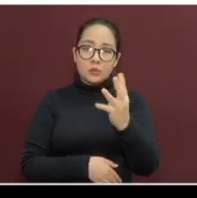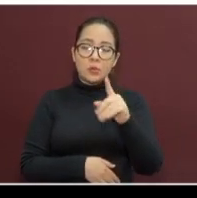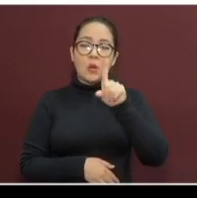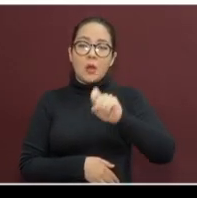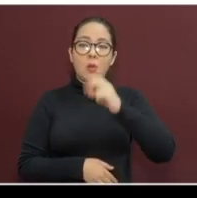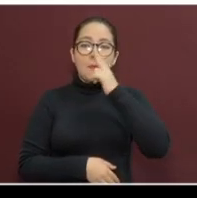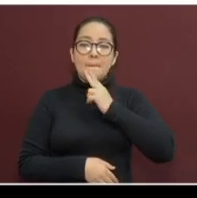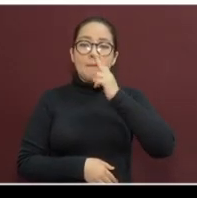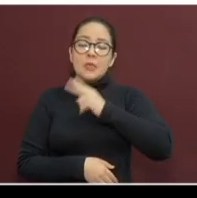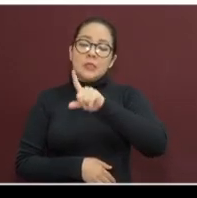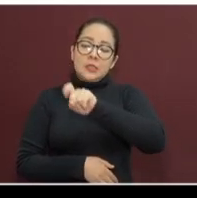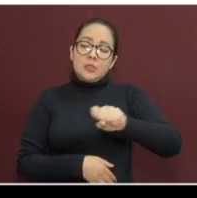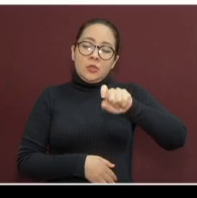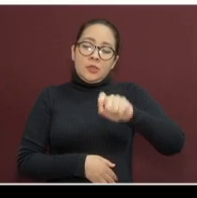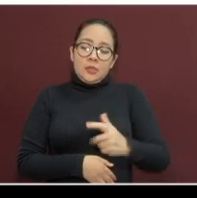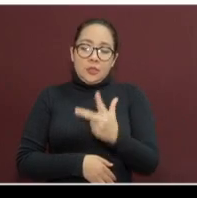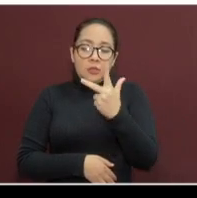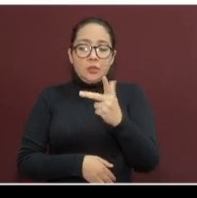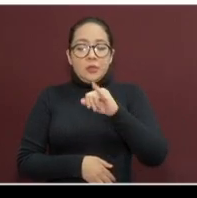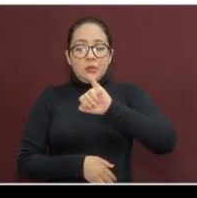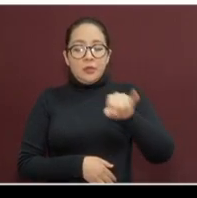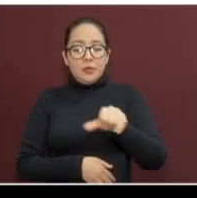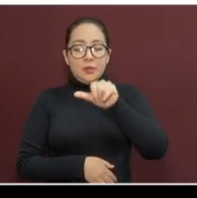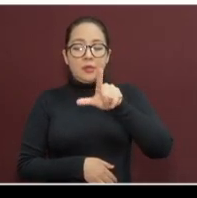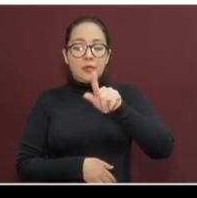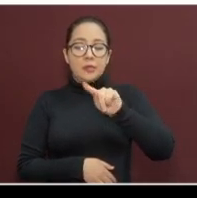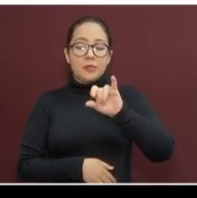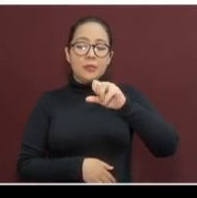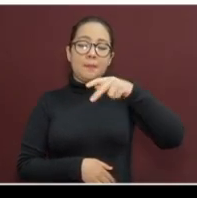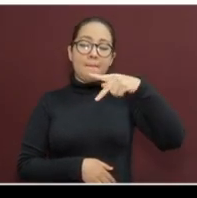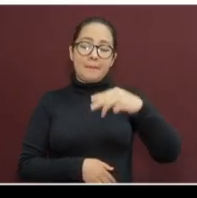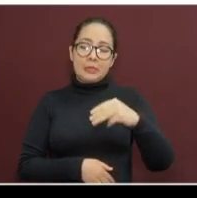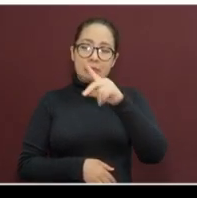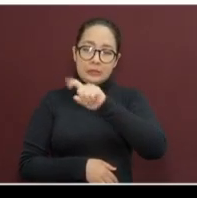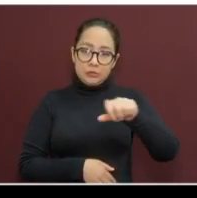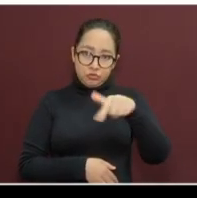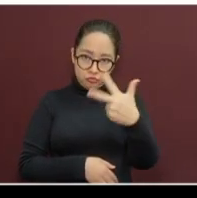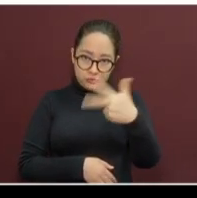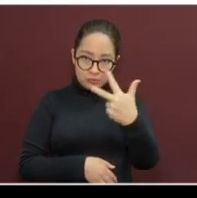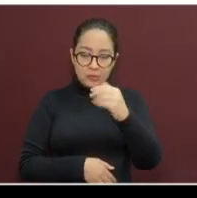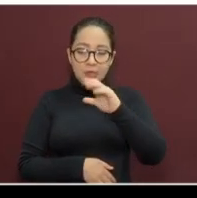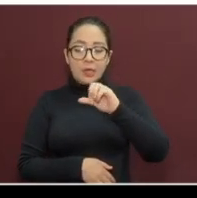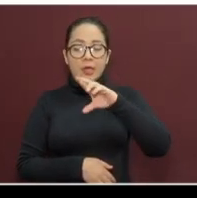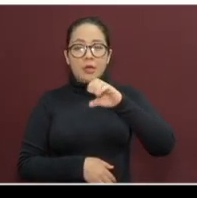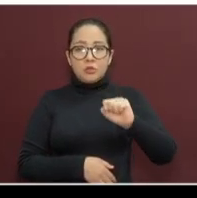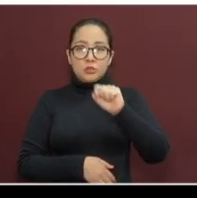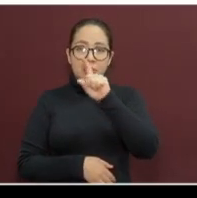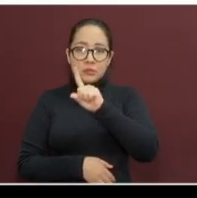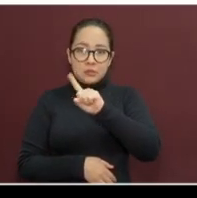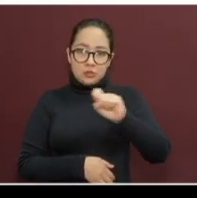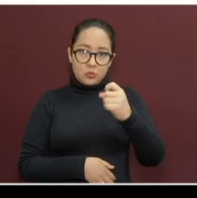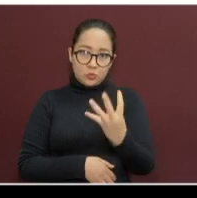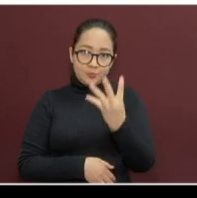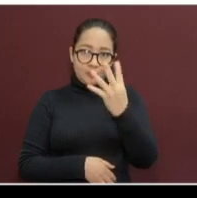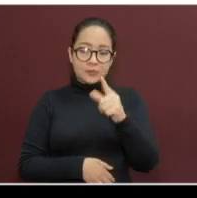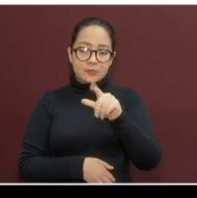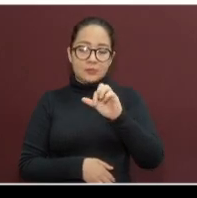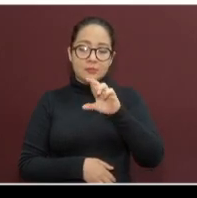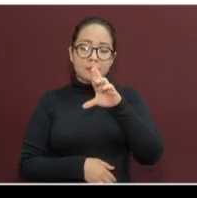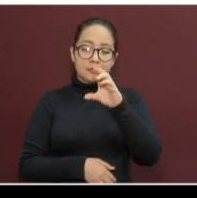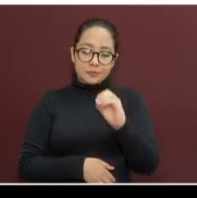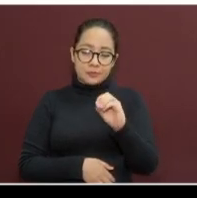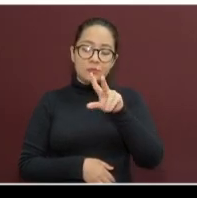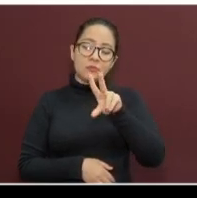128 y jáltipan 113 carlos a carrillo 104 lerdo de tejada 83